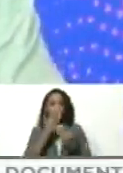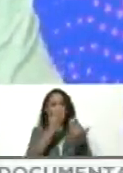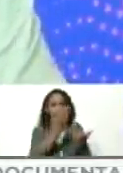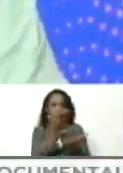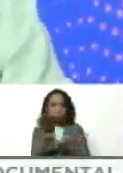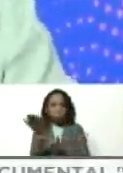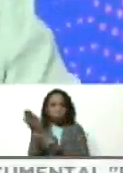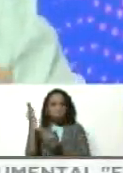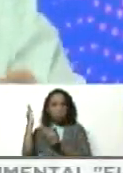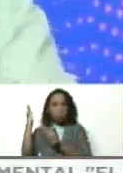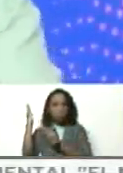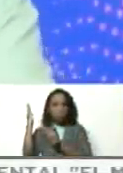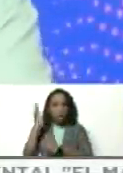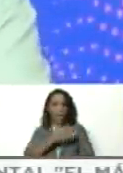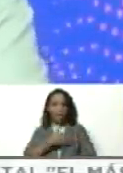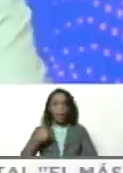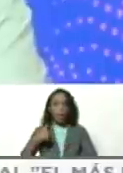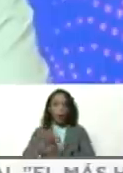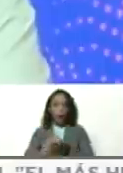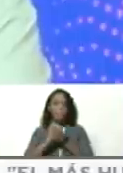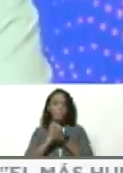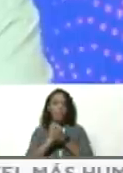ustedes, queridos compatriotas,